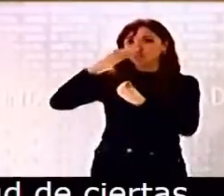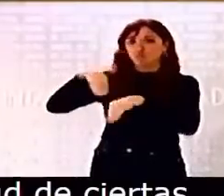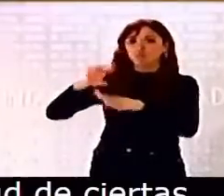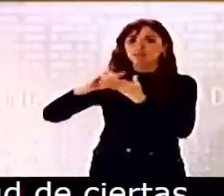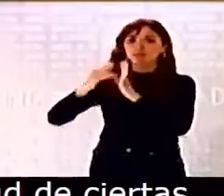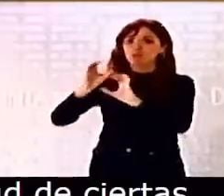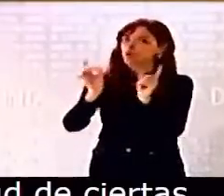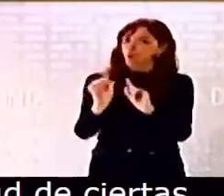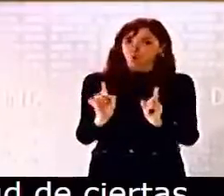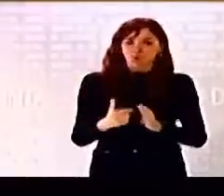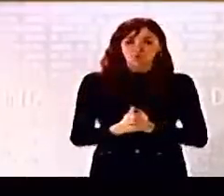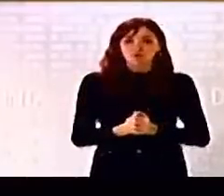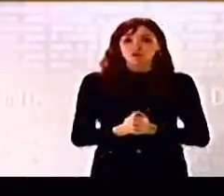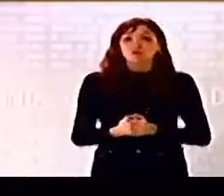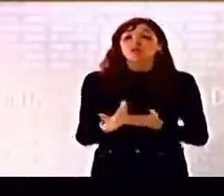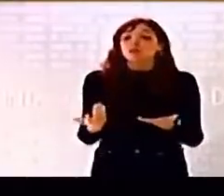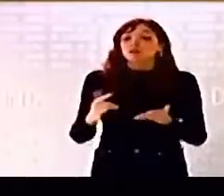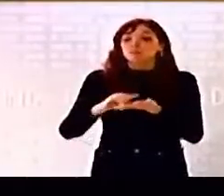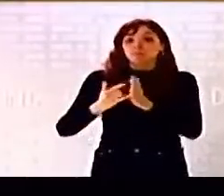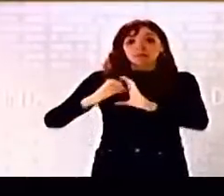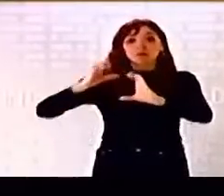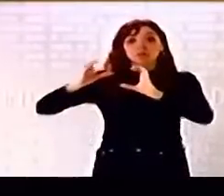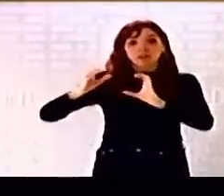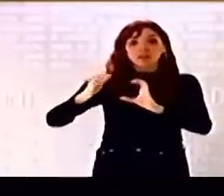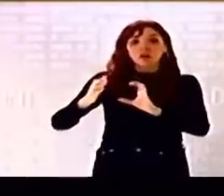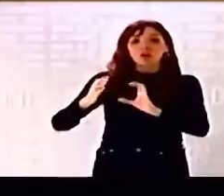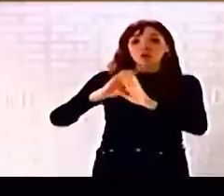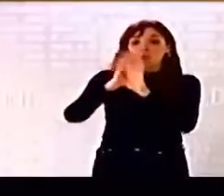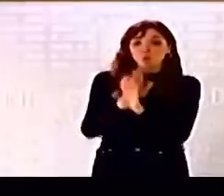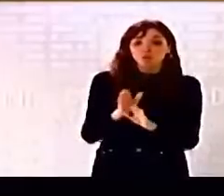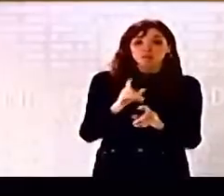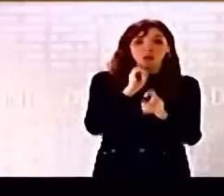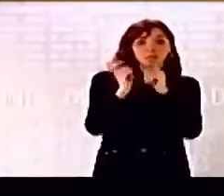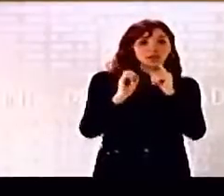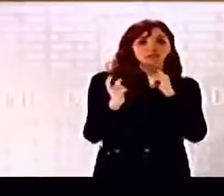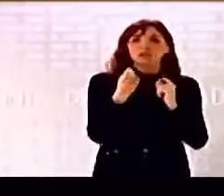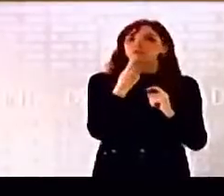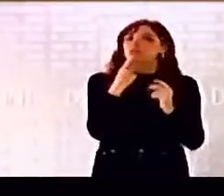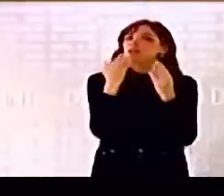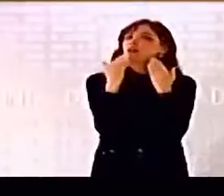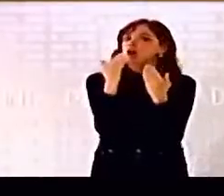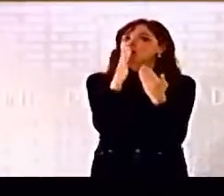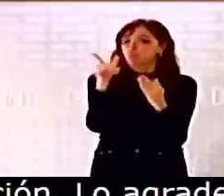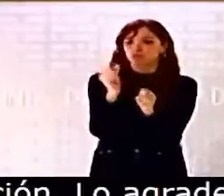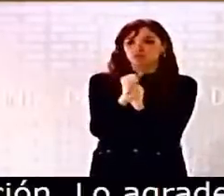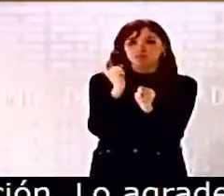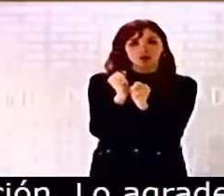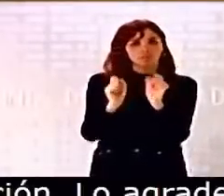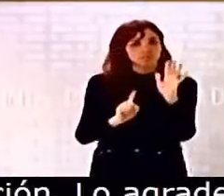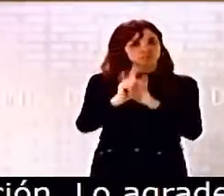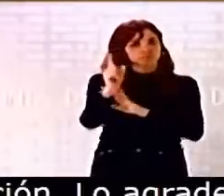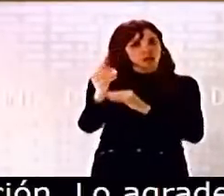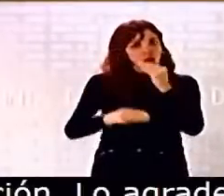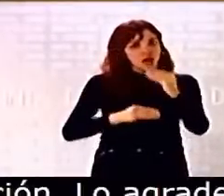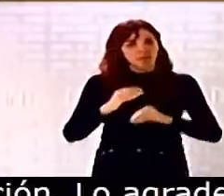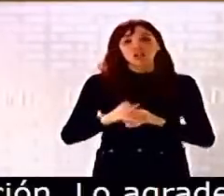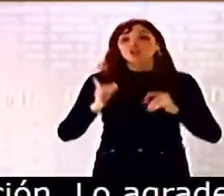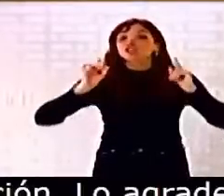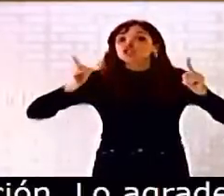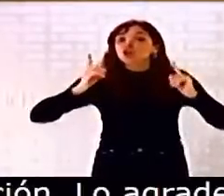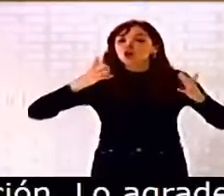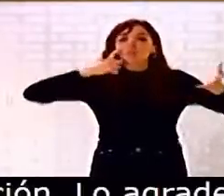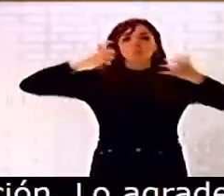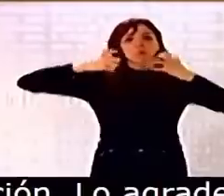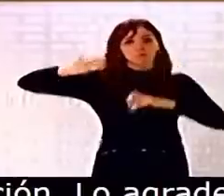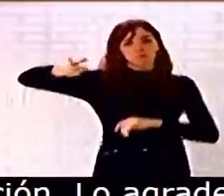Los medios de comunicación lo agradecí en la última rueda de prensa, la labor que desarrolláis. Solo estoy destacando vuestro papel